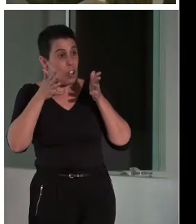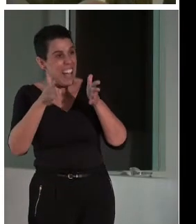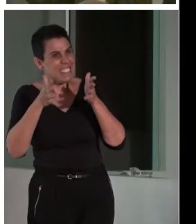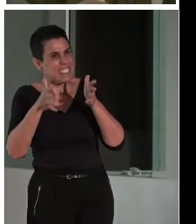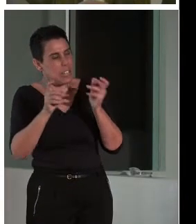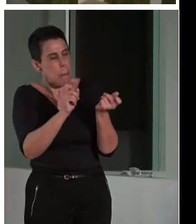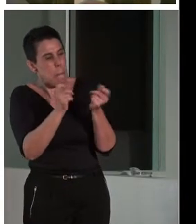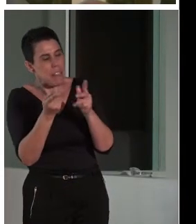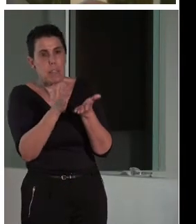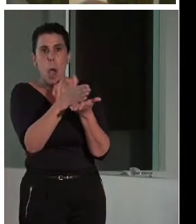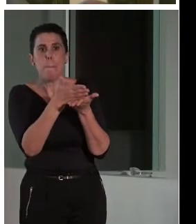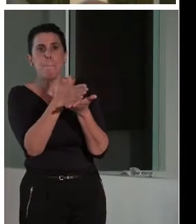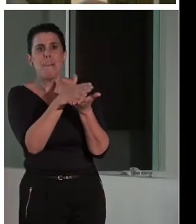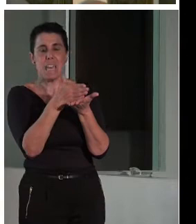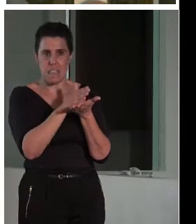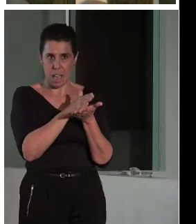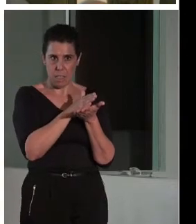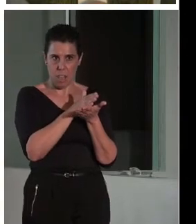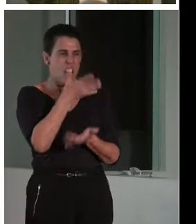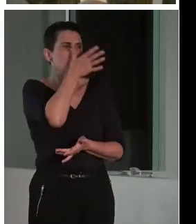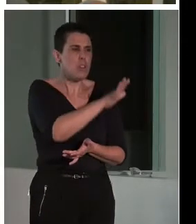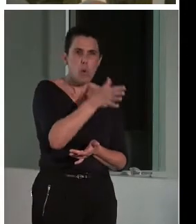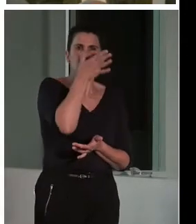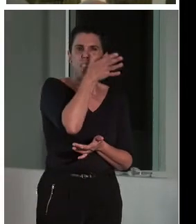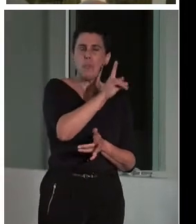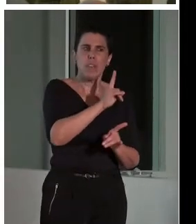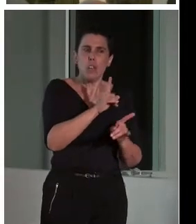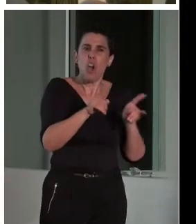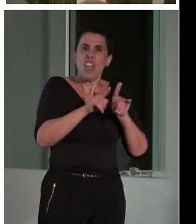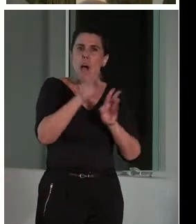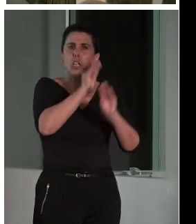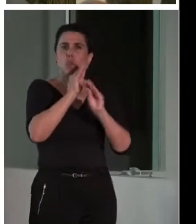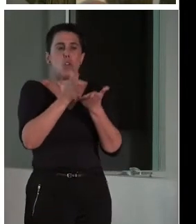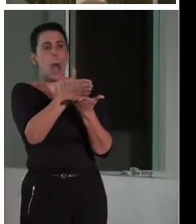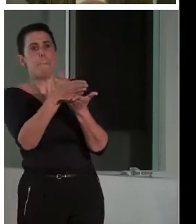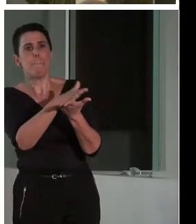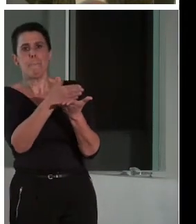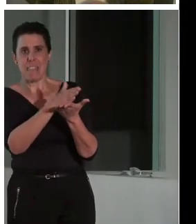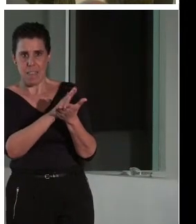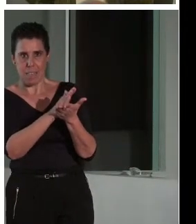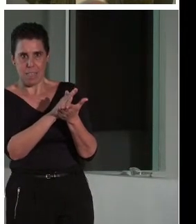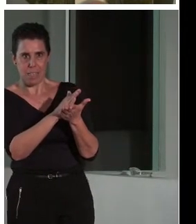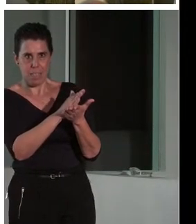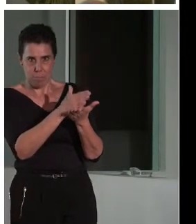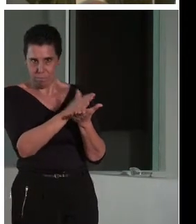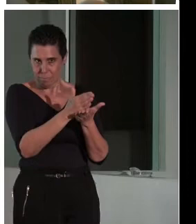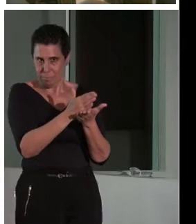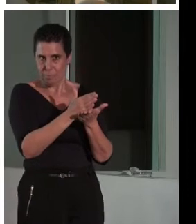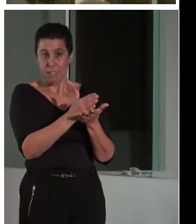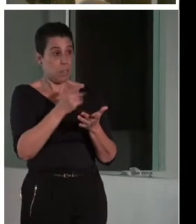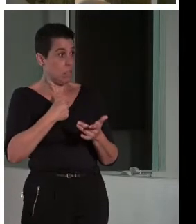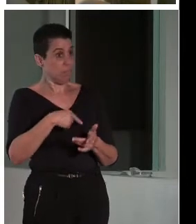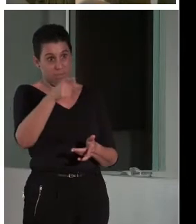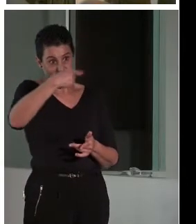y oír oír más de la denuncia y más de los modelos donde juntamos a las partes lo que más descubrimos y esto sé que lo sabéis vosotros